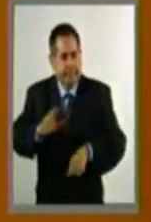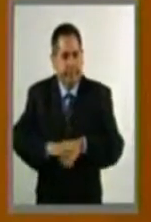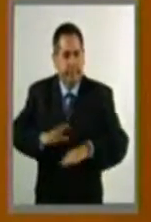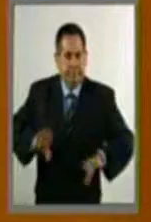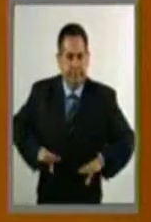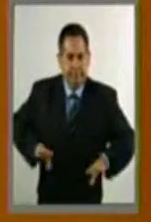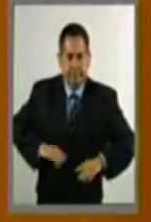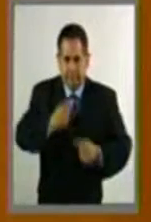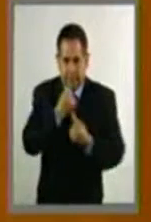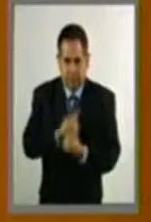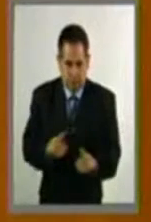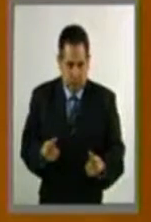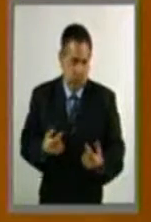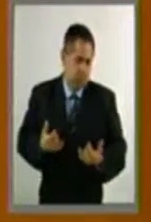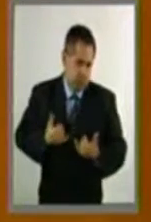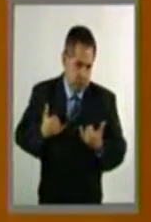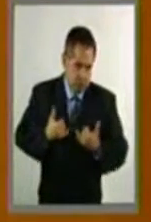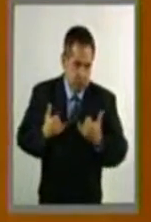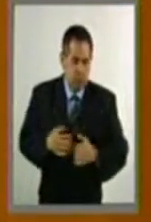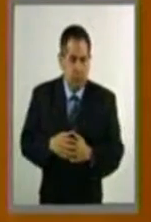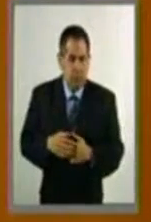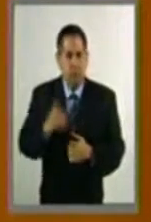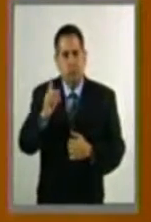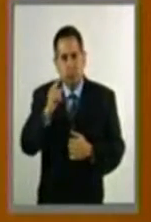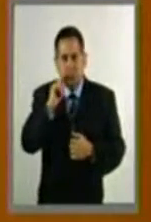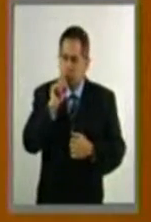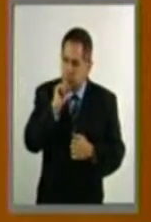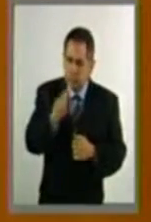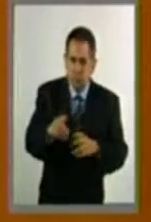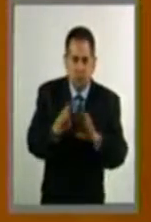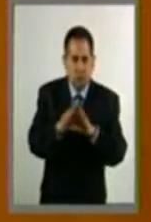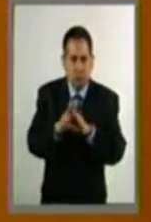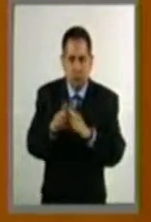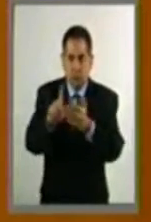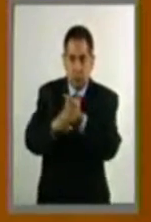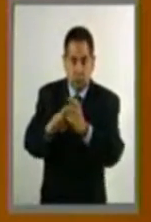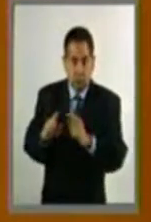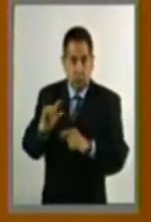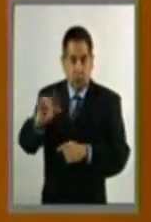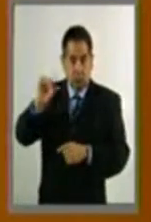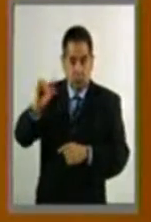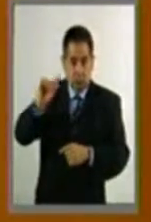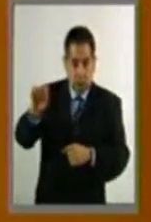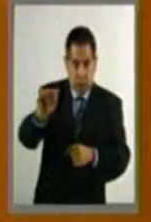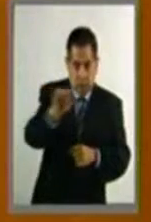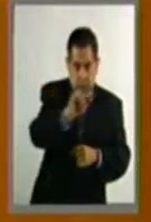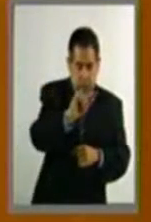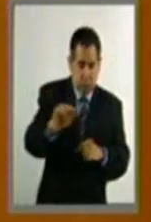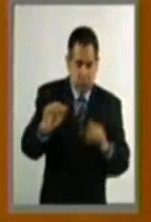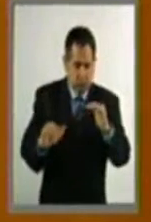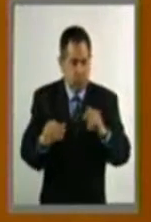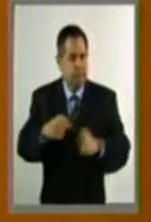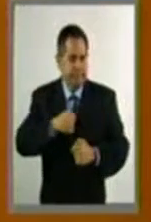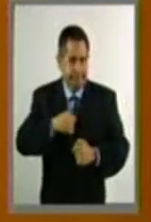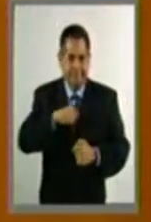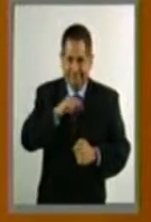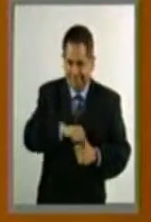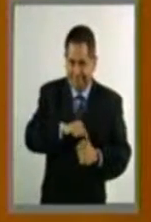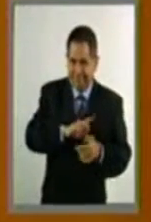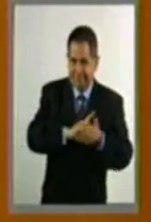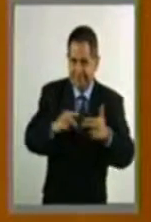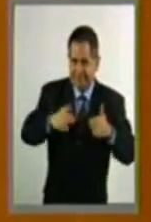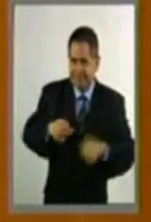niños y adolescentes, sin demérito de las facultades de los organismos especializados en los asuntos de